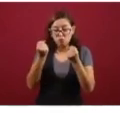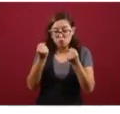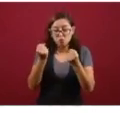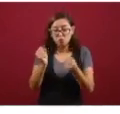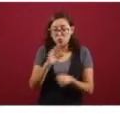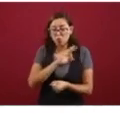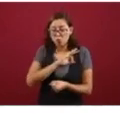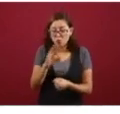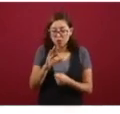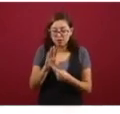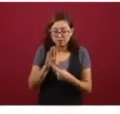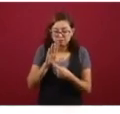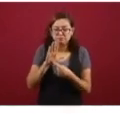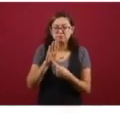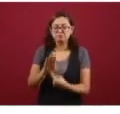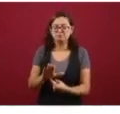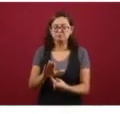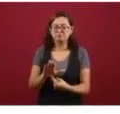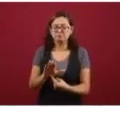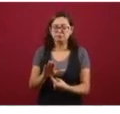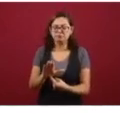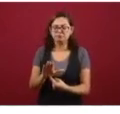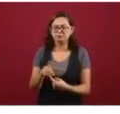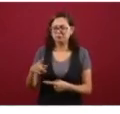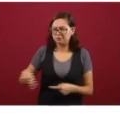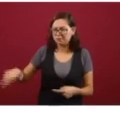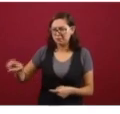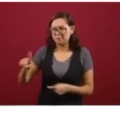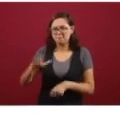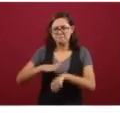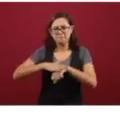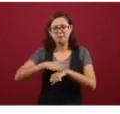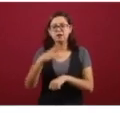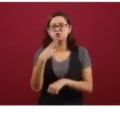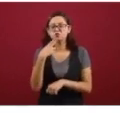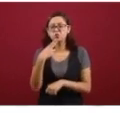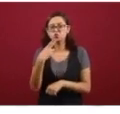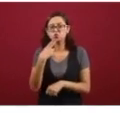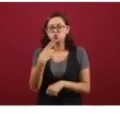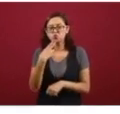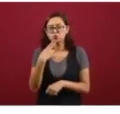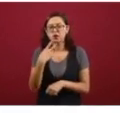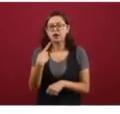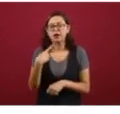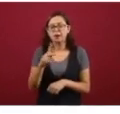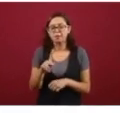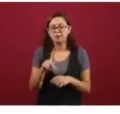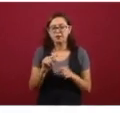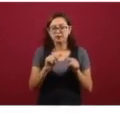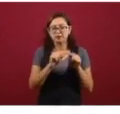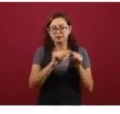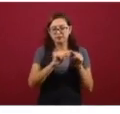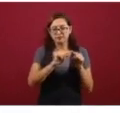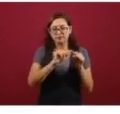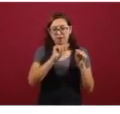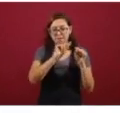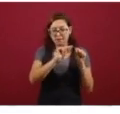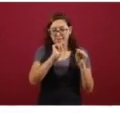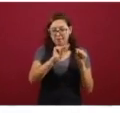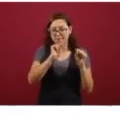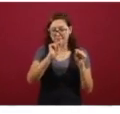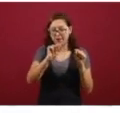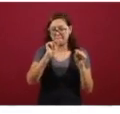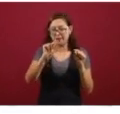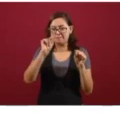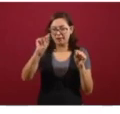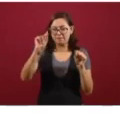pesar de que hubo un incremento en la demanda, pudimos observar que la línea punteada de color verde es